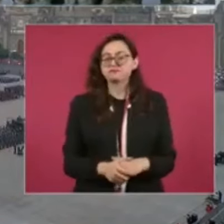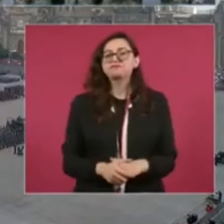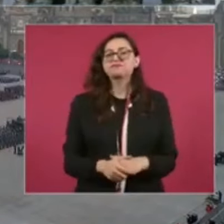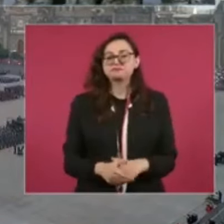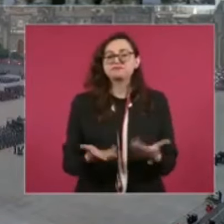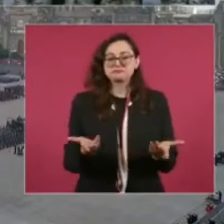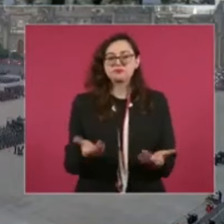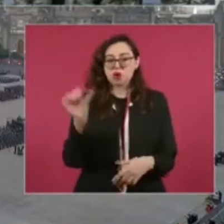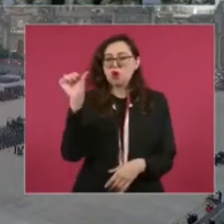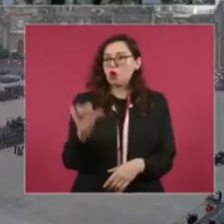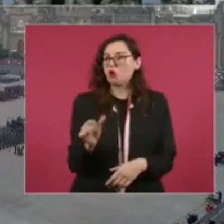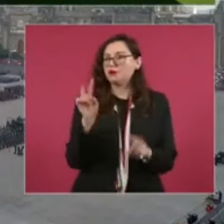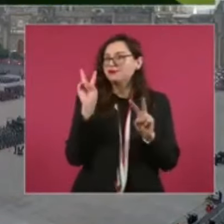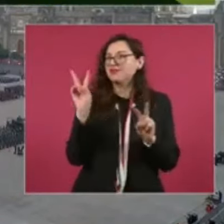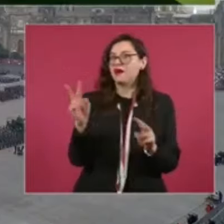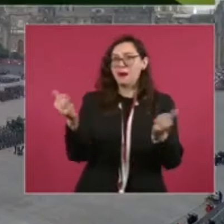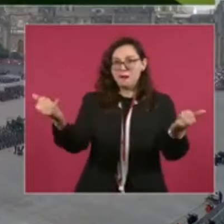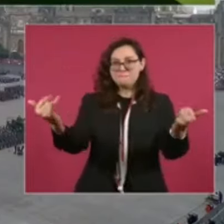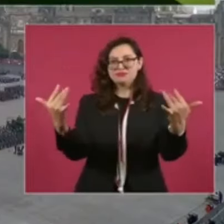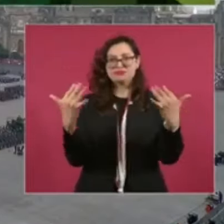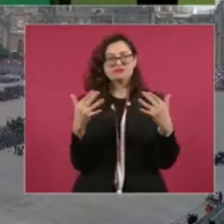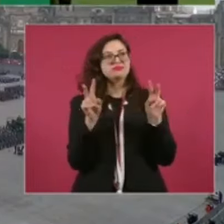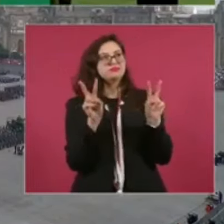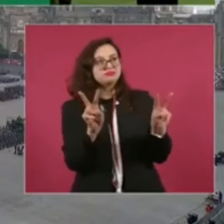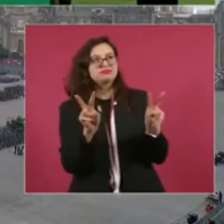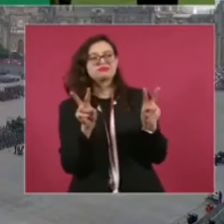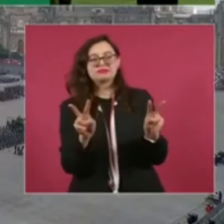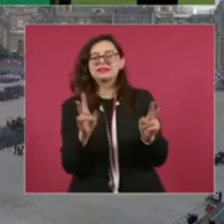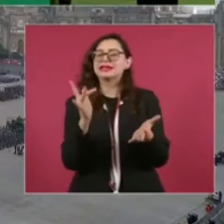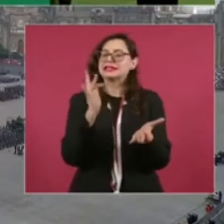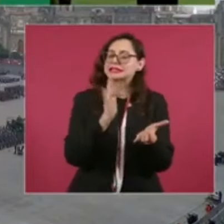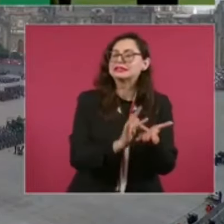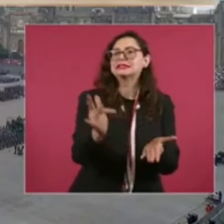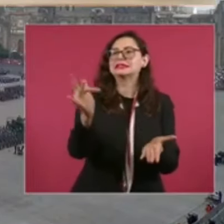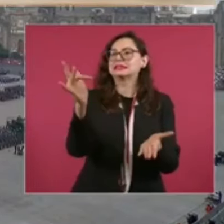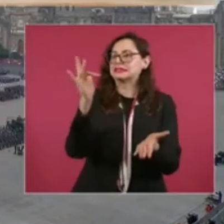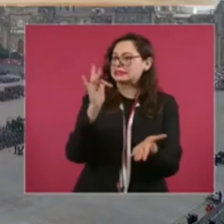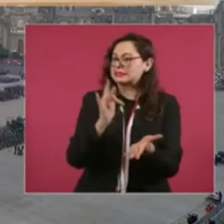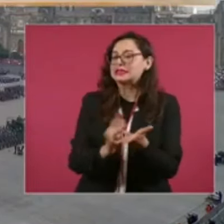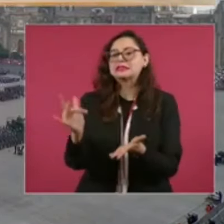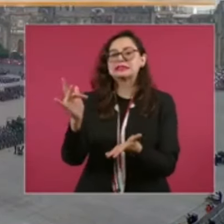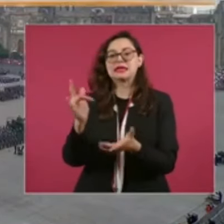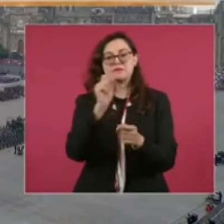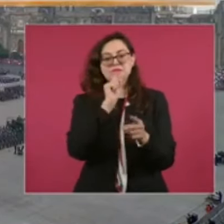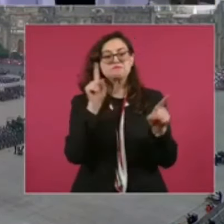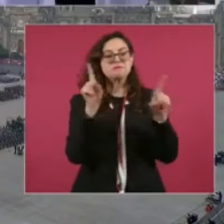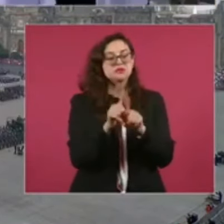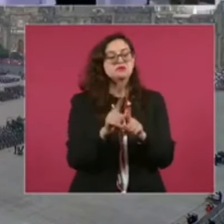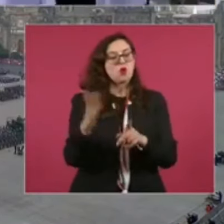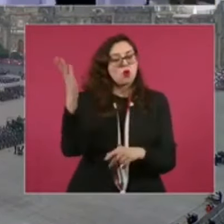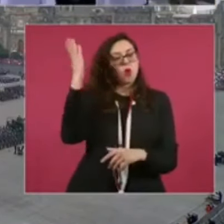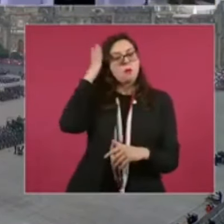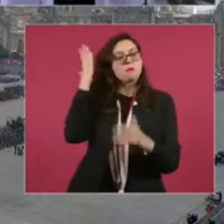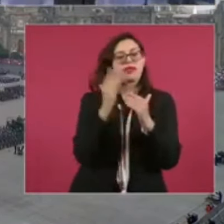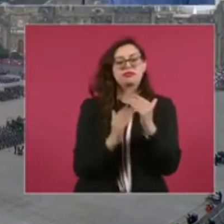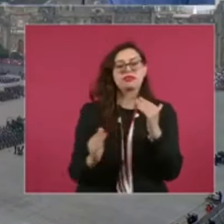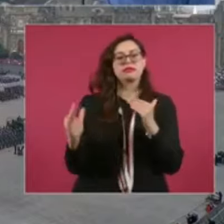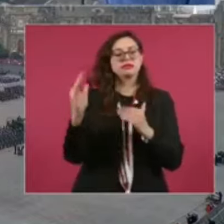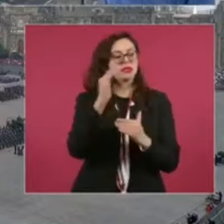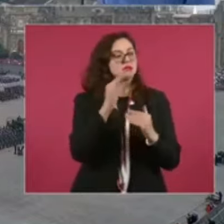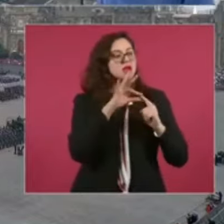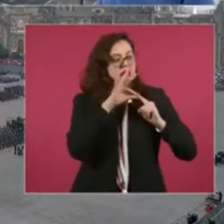aquí con ustedes en este desfile. Gracias, muchas gracias a usted, nuestro comandante supremo, por